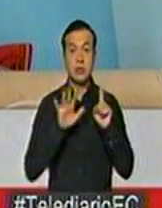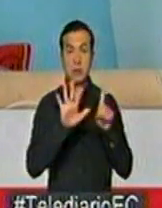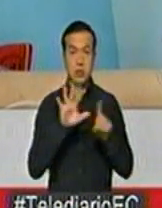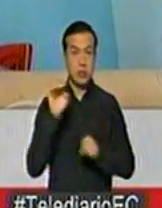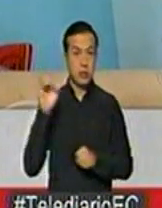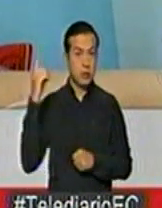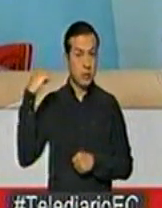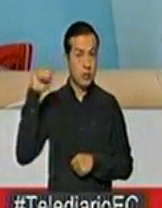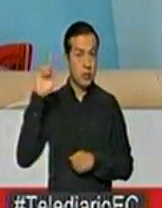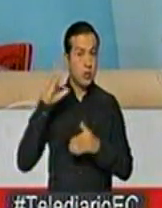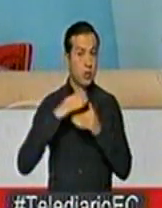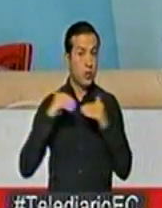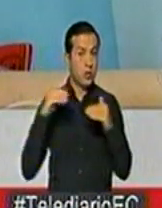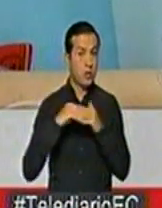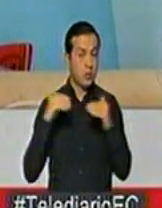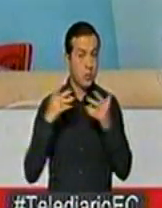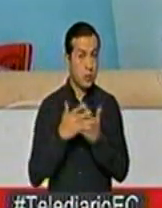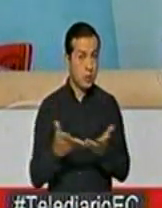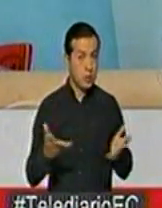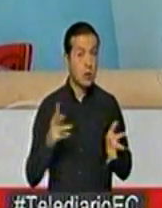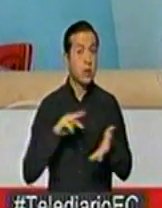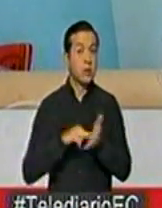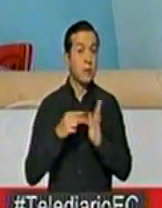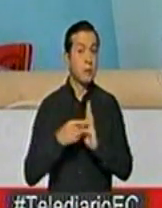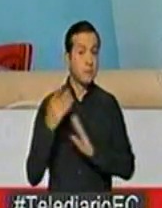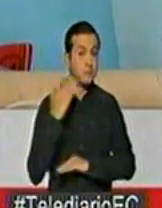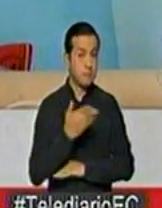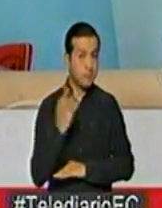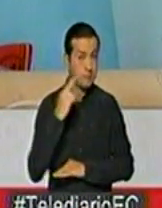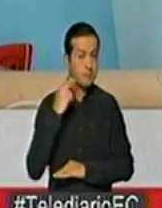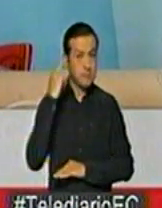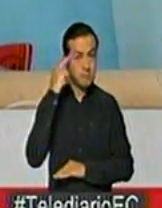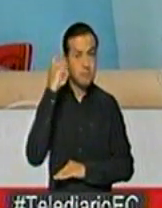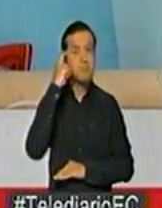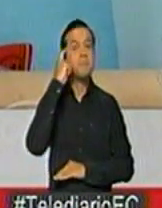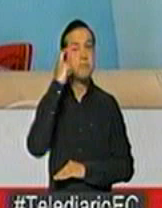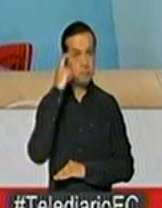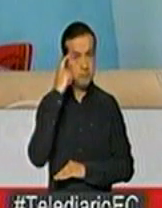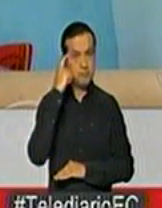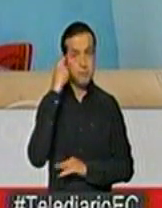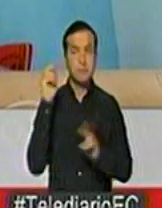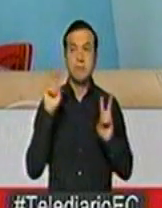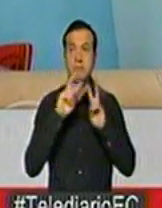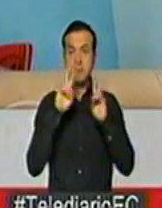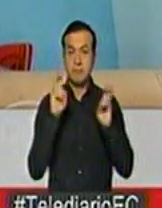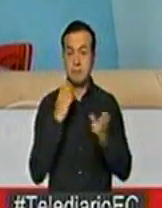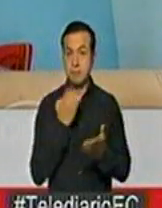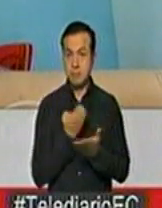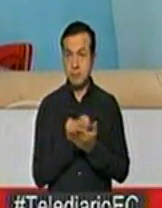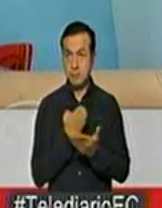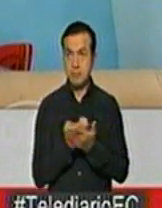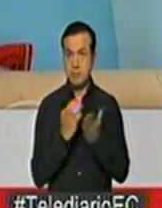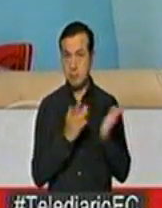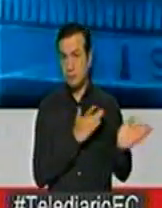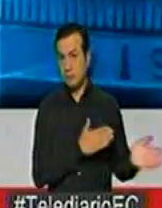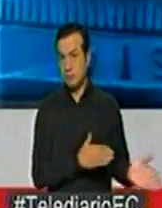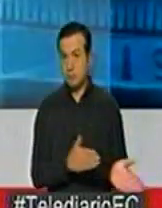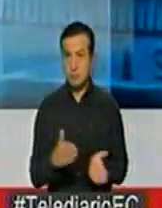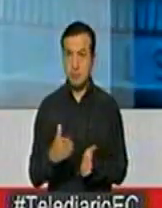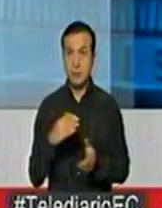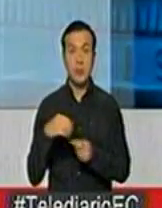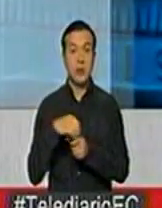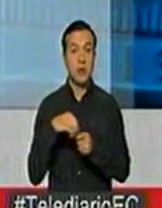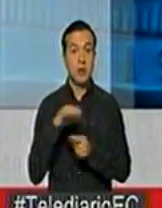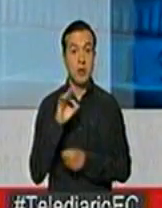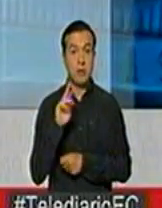dólares. Esto tiene que también ser reflexionado en la fase del ciclo económico en la que nos encontramos. El Fondo